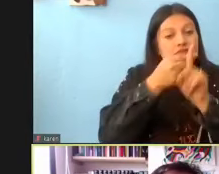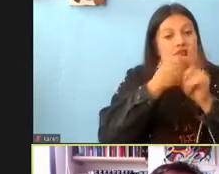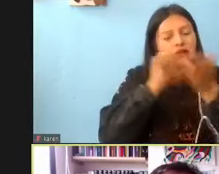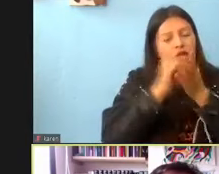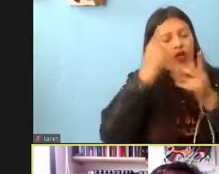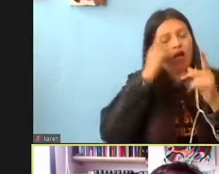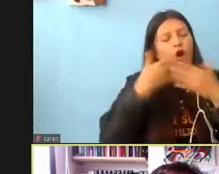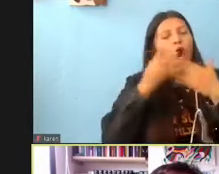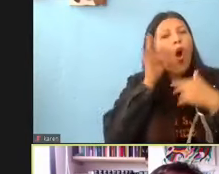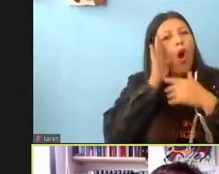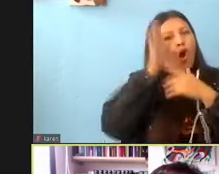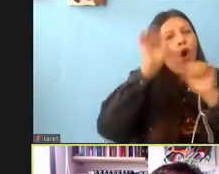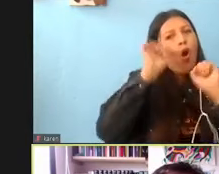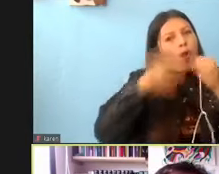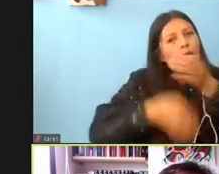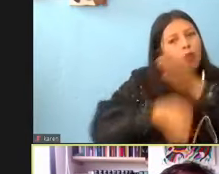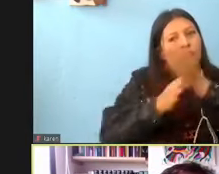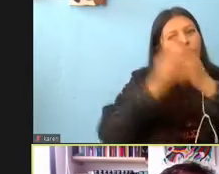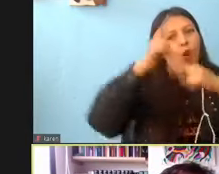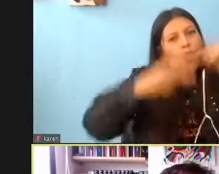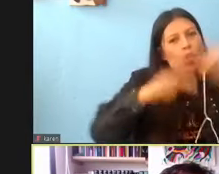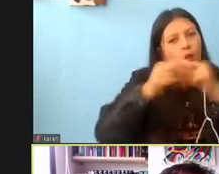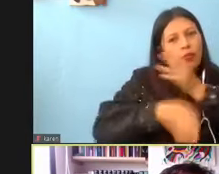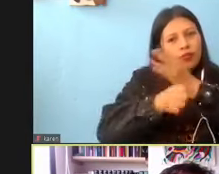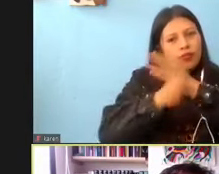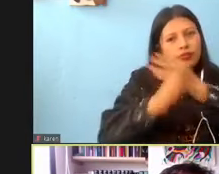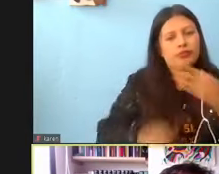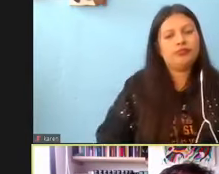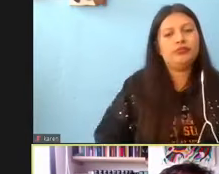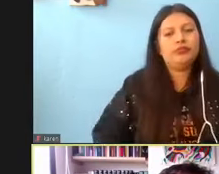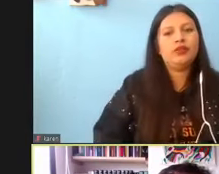en a futuro cómo podemos seguir?